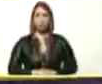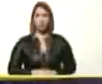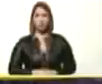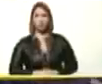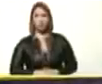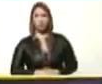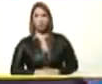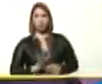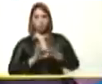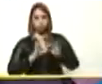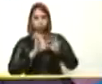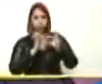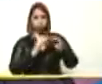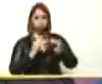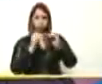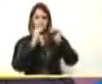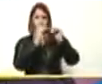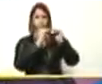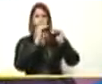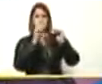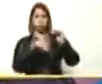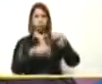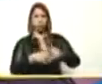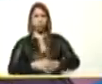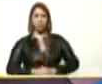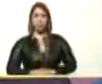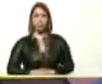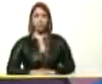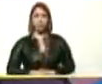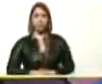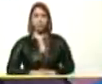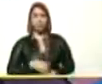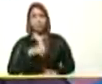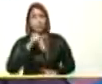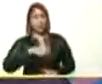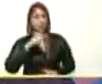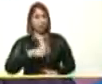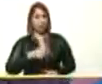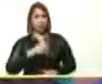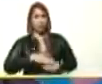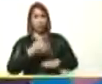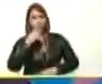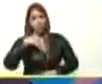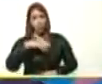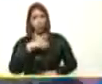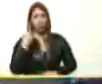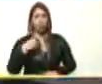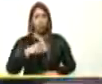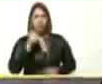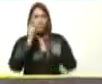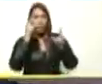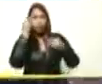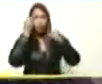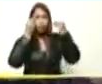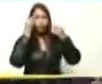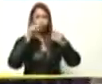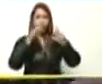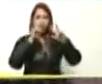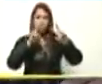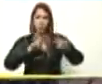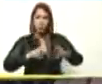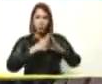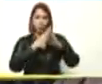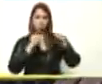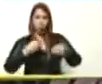vayamos todos al mismo ritmo y en el mismo barco creo que se hace necesario porque el pueblo tiene esa expectativa y revisando todo